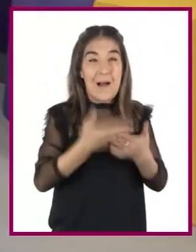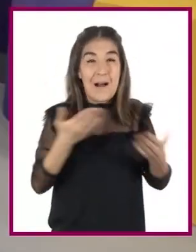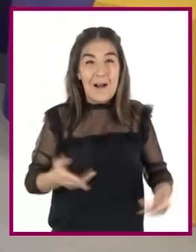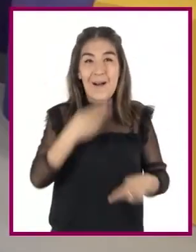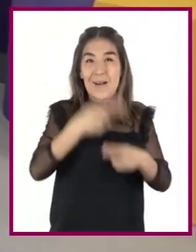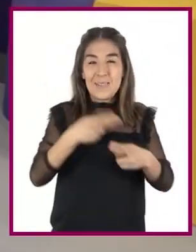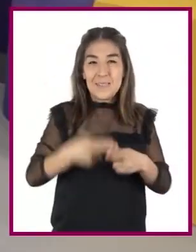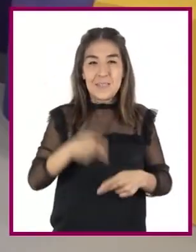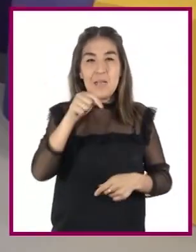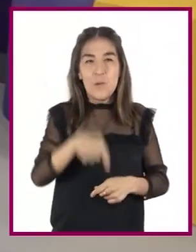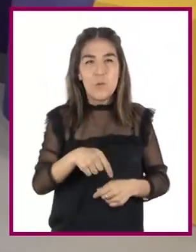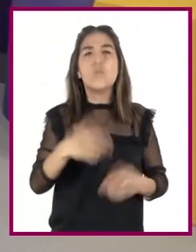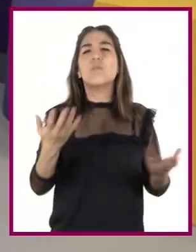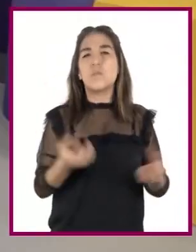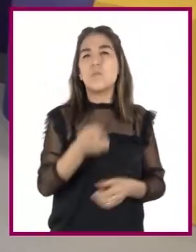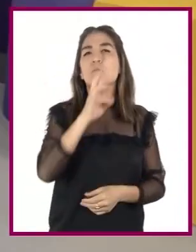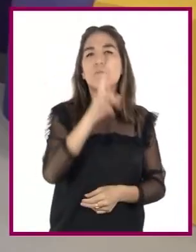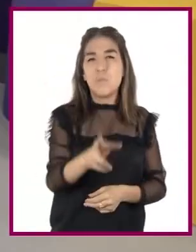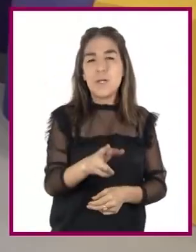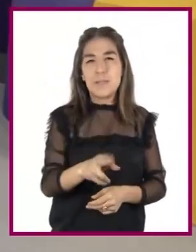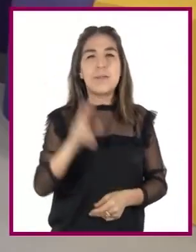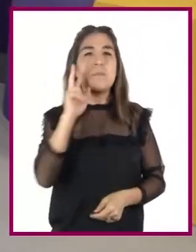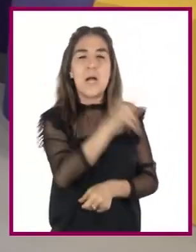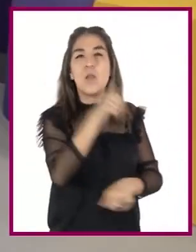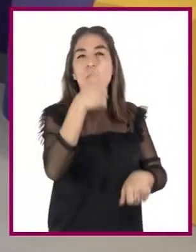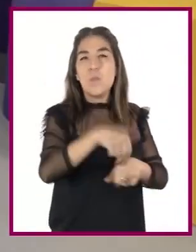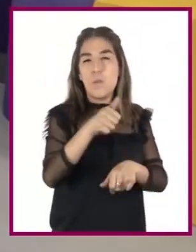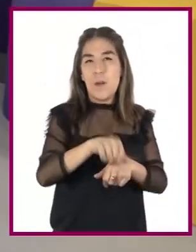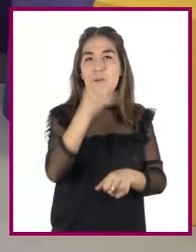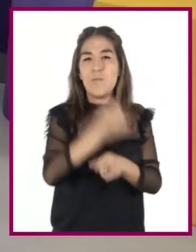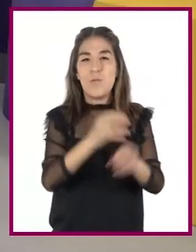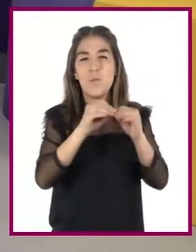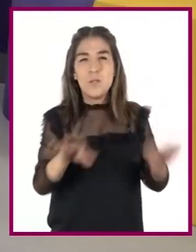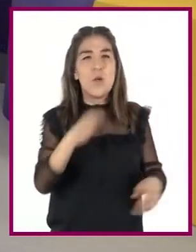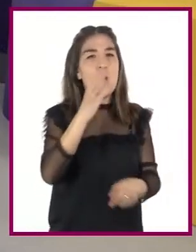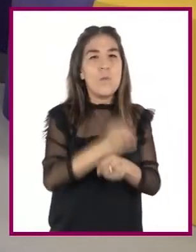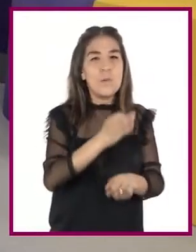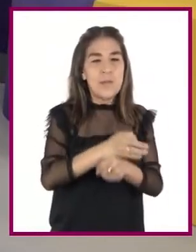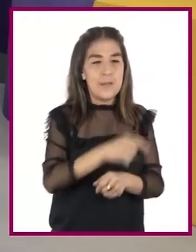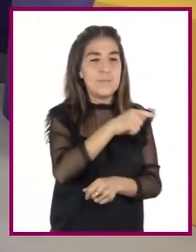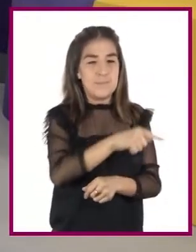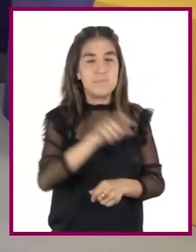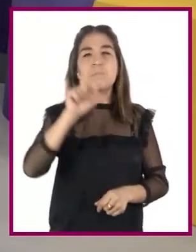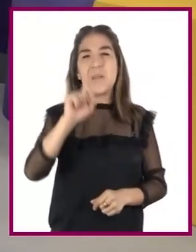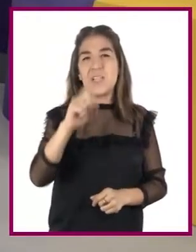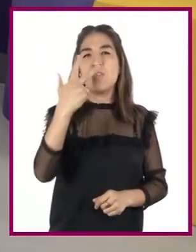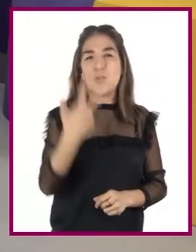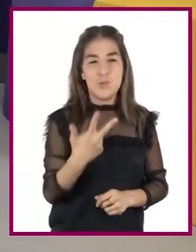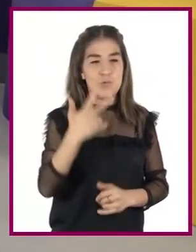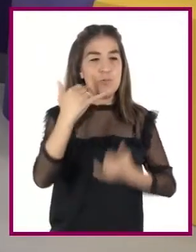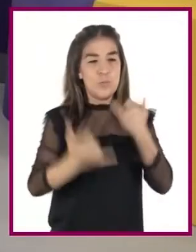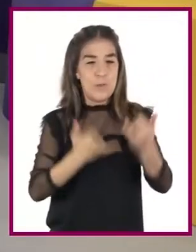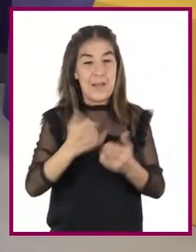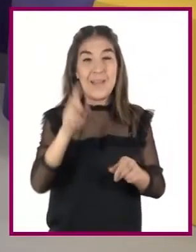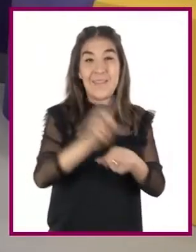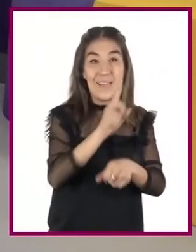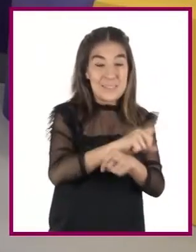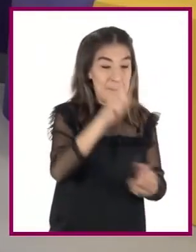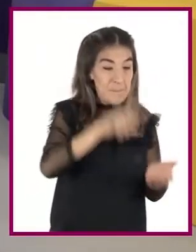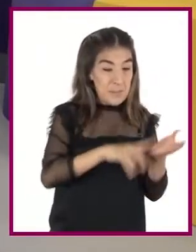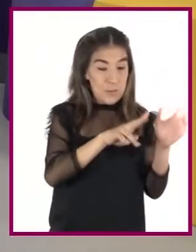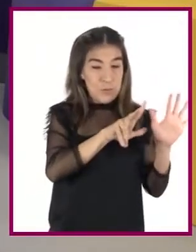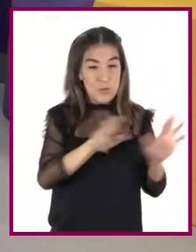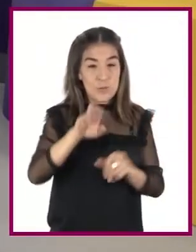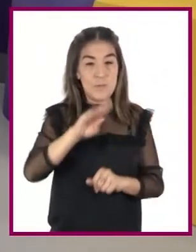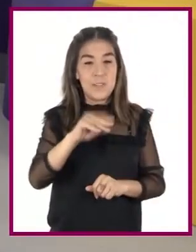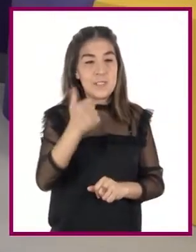dar respuesta a esta pregunta, podemos ver el número de datos. En este caso, son 28. Es decir, desde